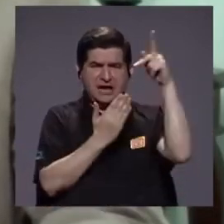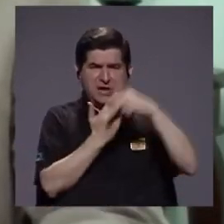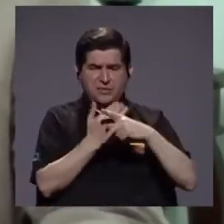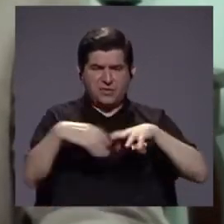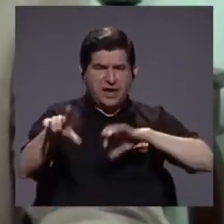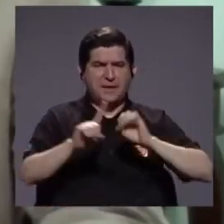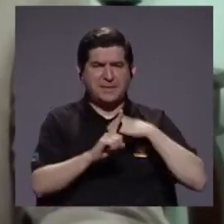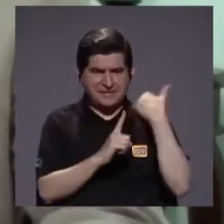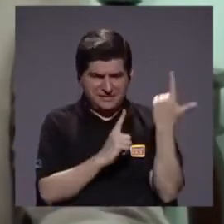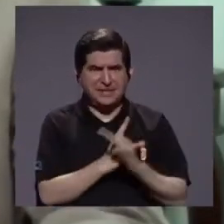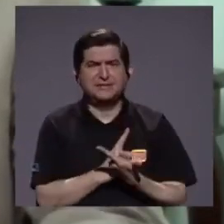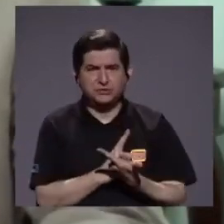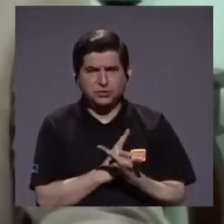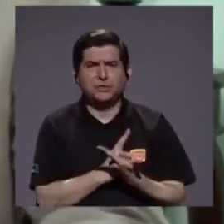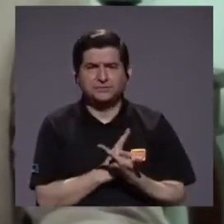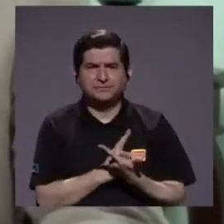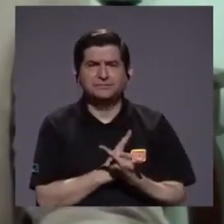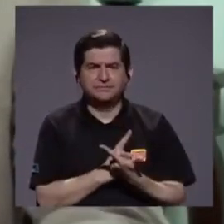acción social,